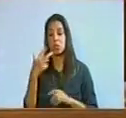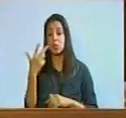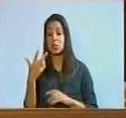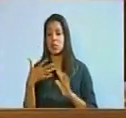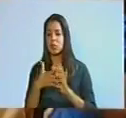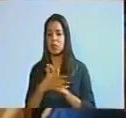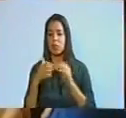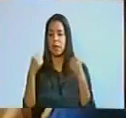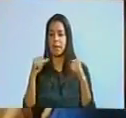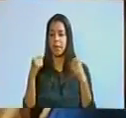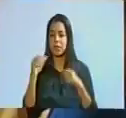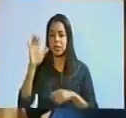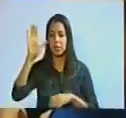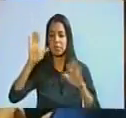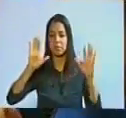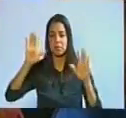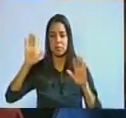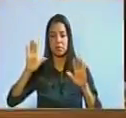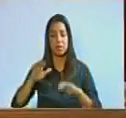de aplicación.